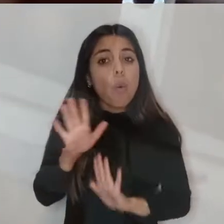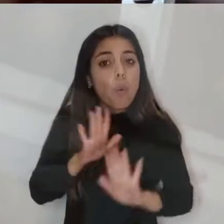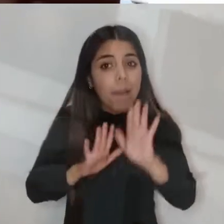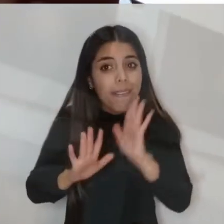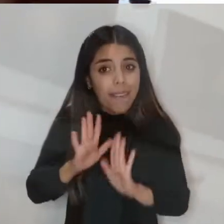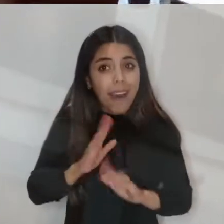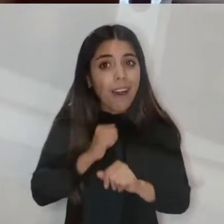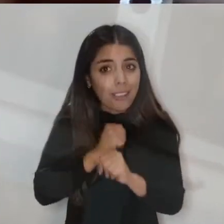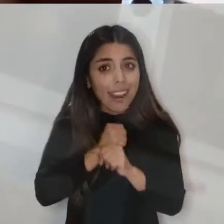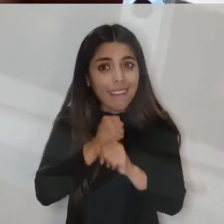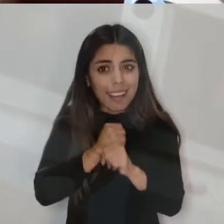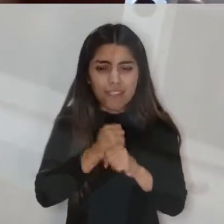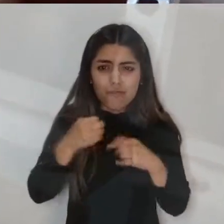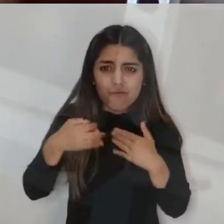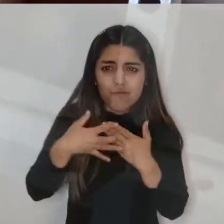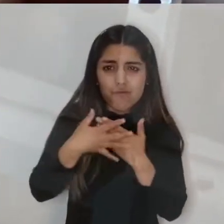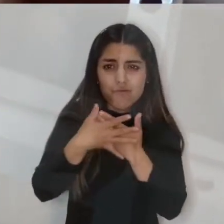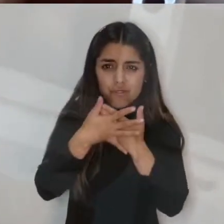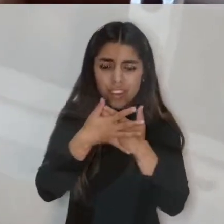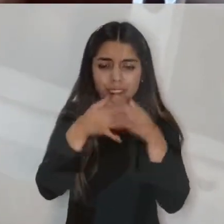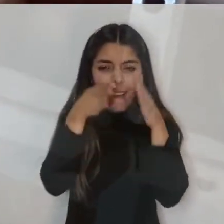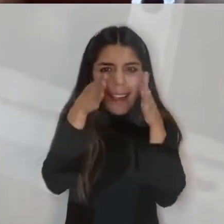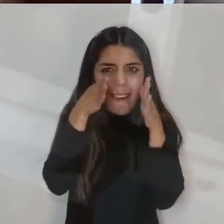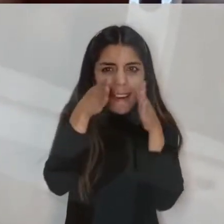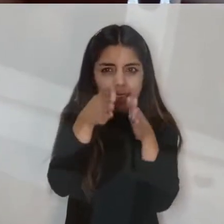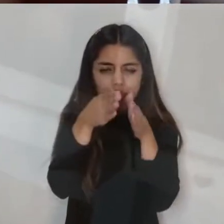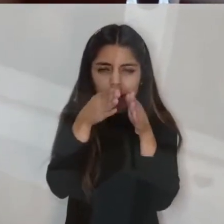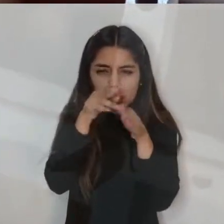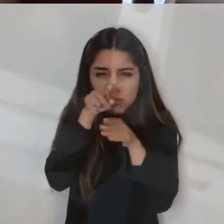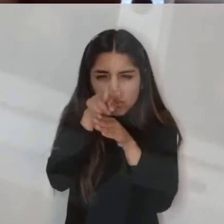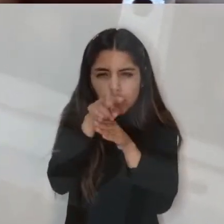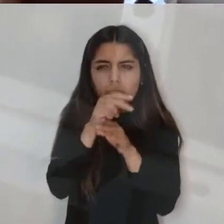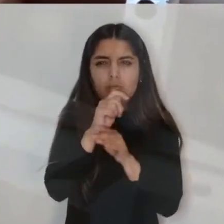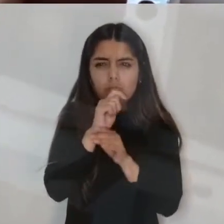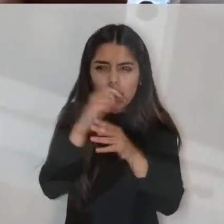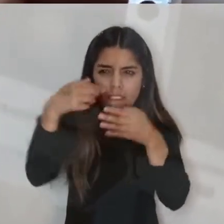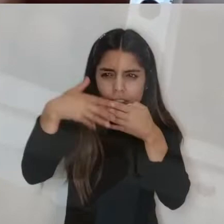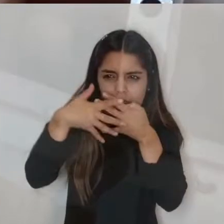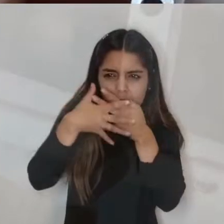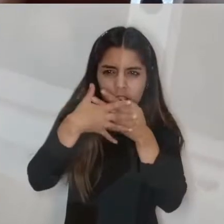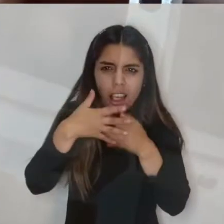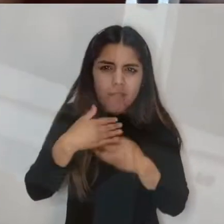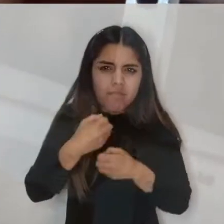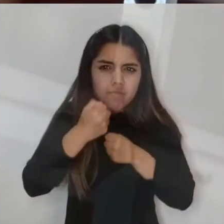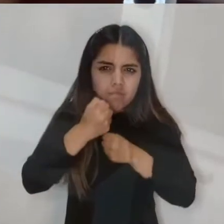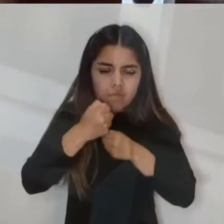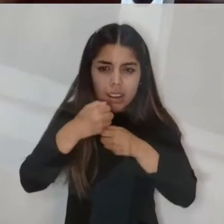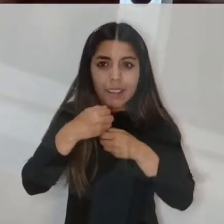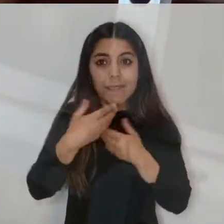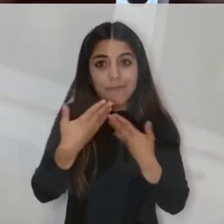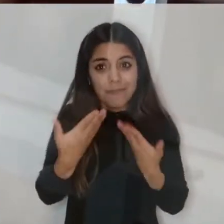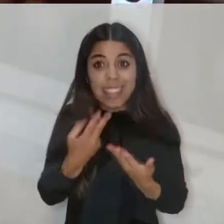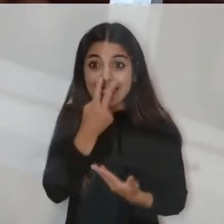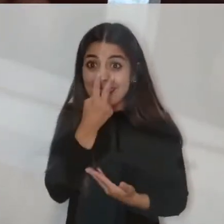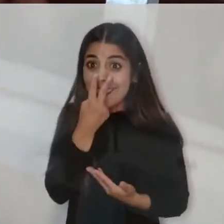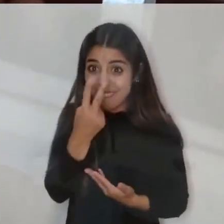tener en eso, fijarse estas cositas de los... Con las piezas chicas, pues son